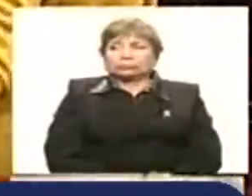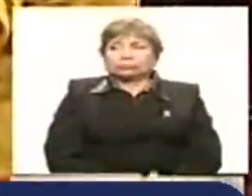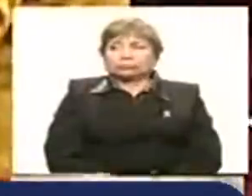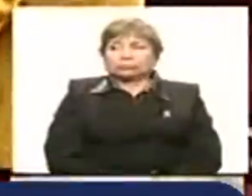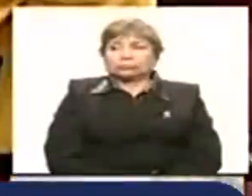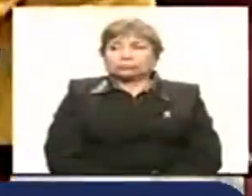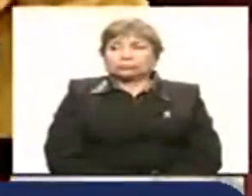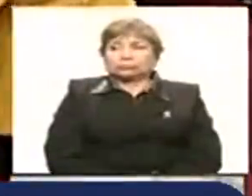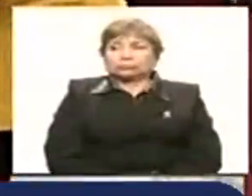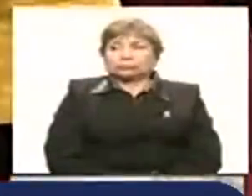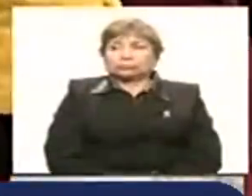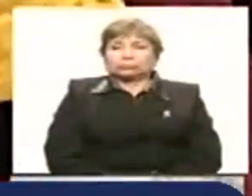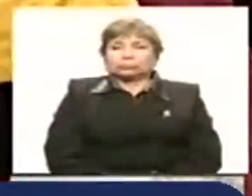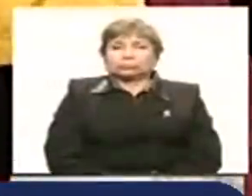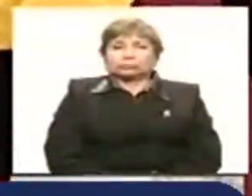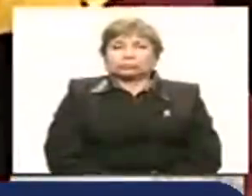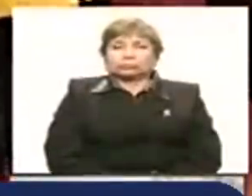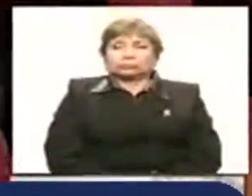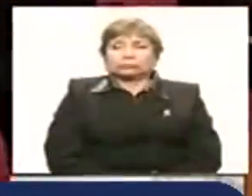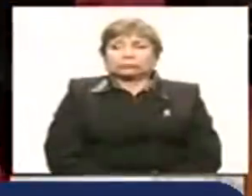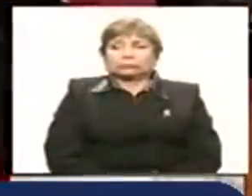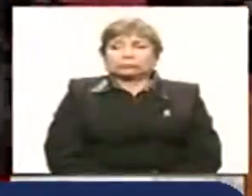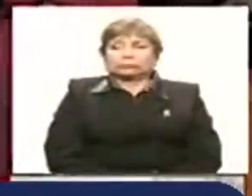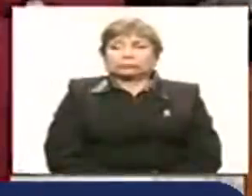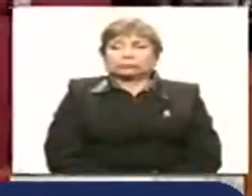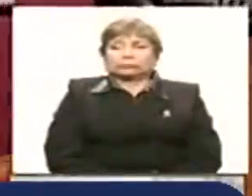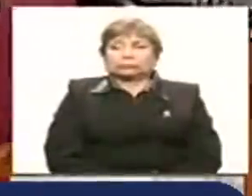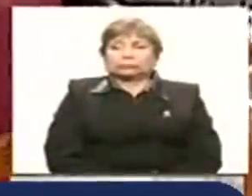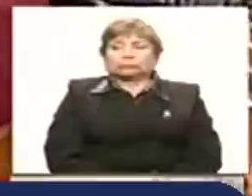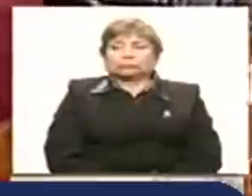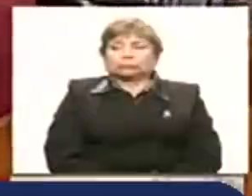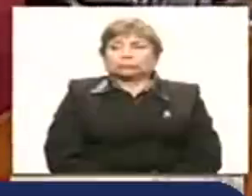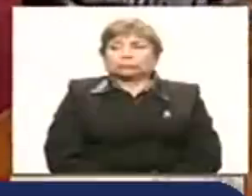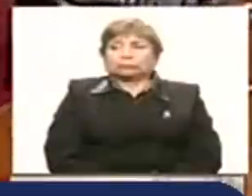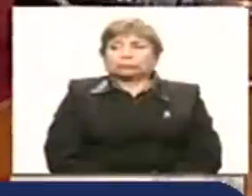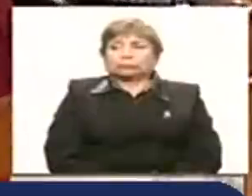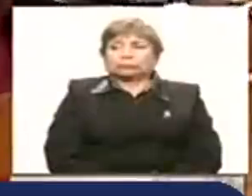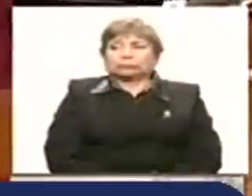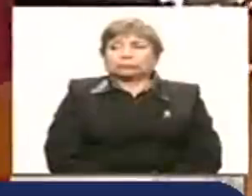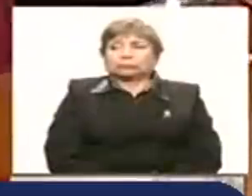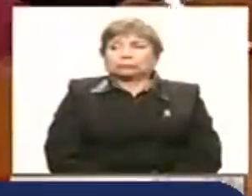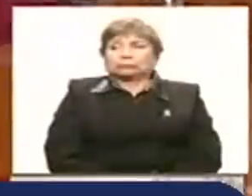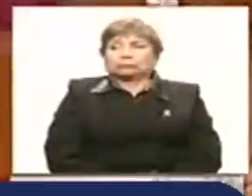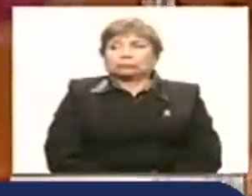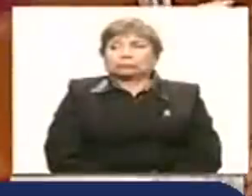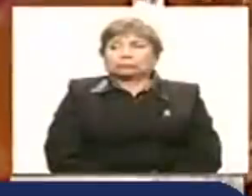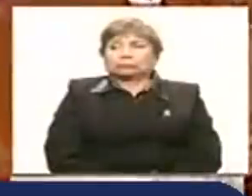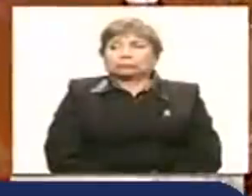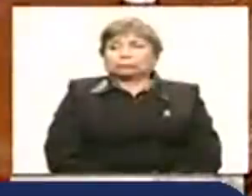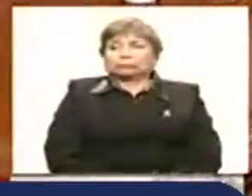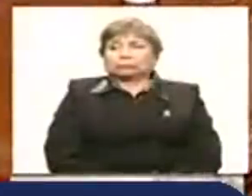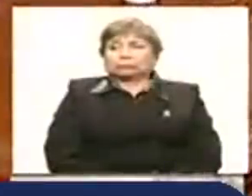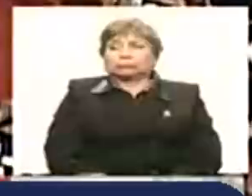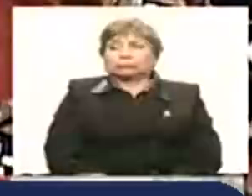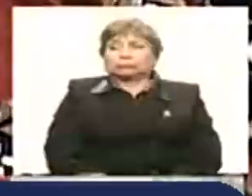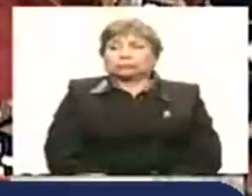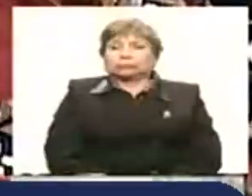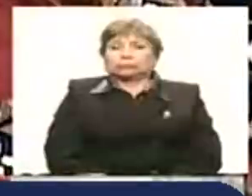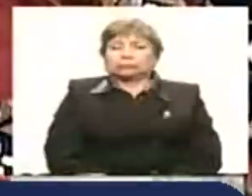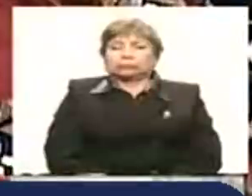con Los Ángeles Barbarán, de Fuerza Popular. Ahora con la presidenta del Congreso y con la primera vicepresidenta, chocan los